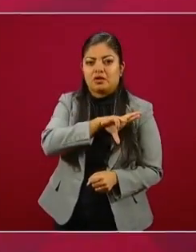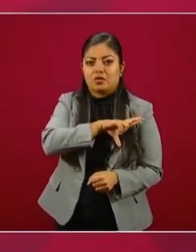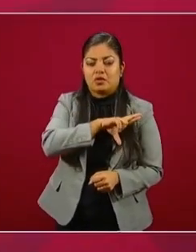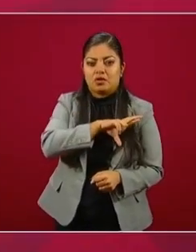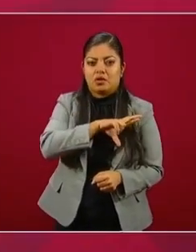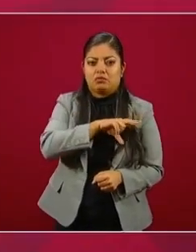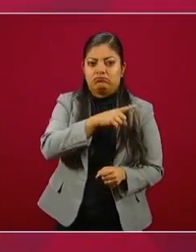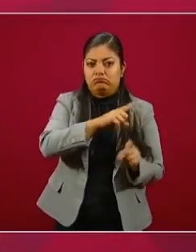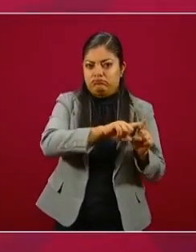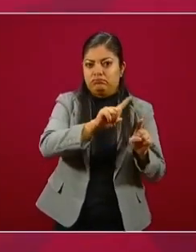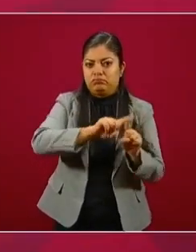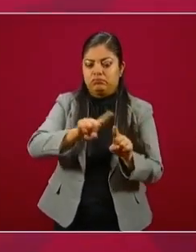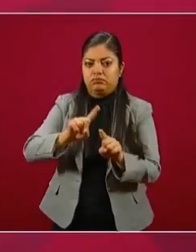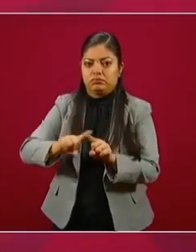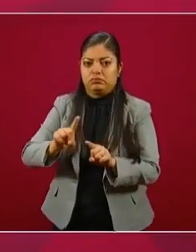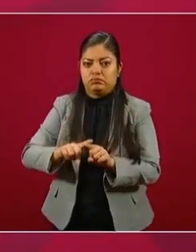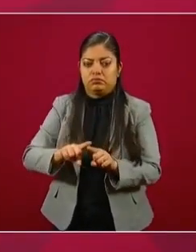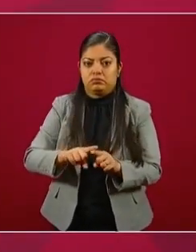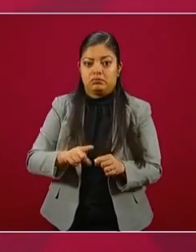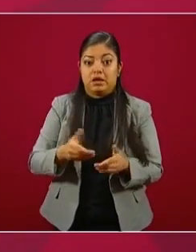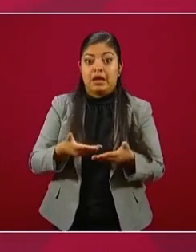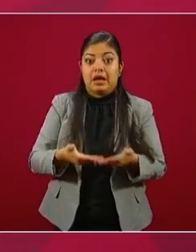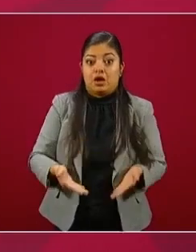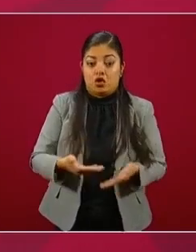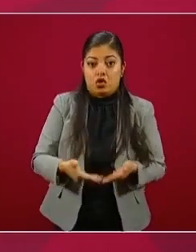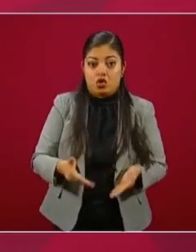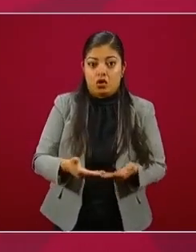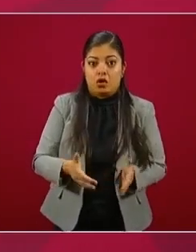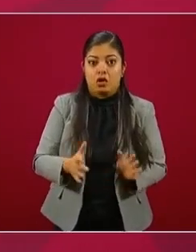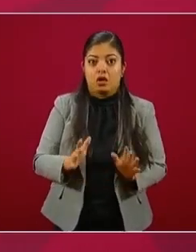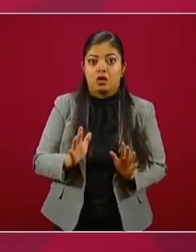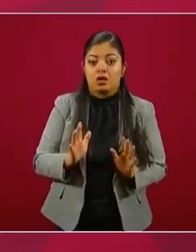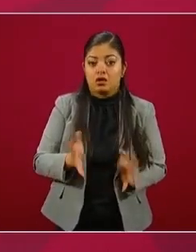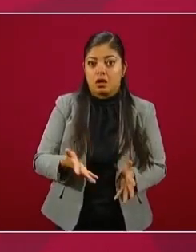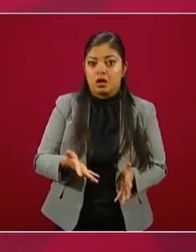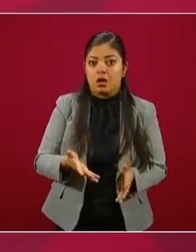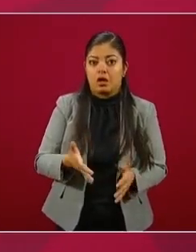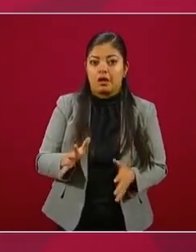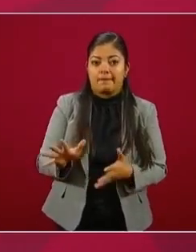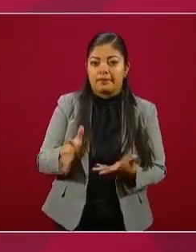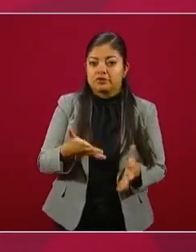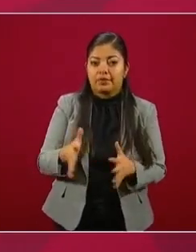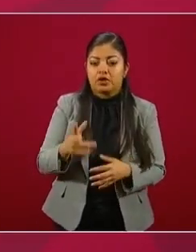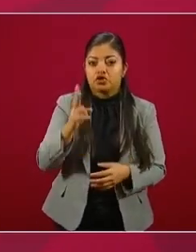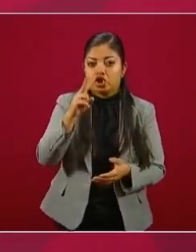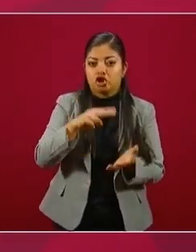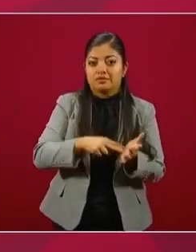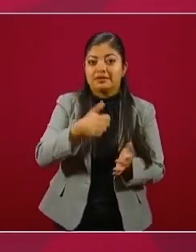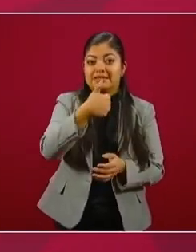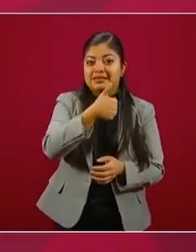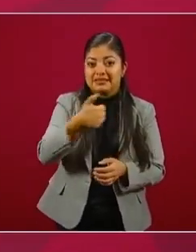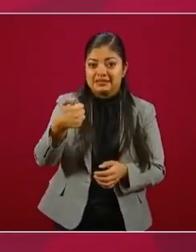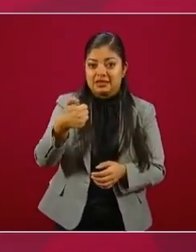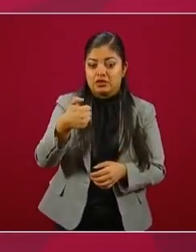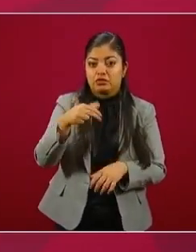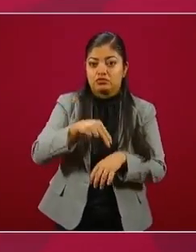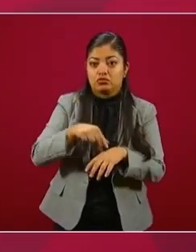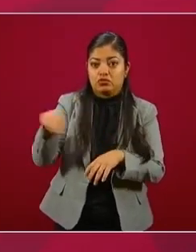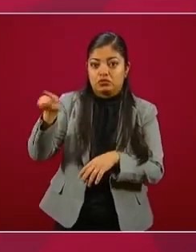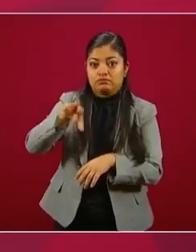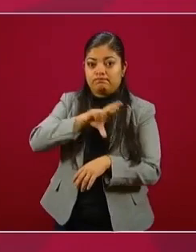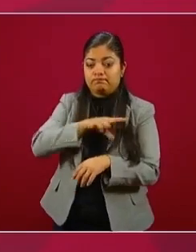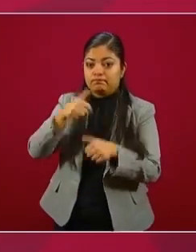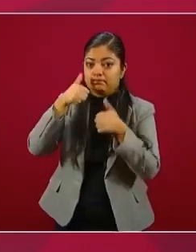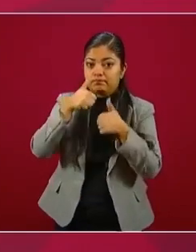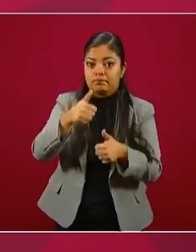Hospitales Privados. A la fecha ya son más de 2.600 pacientes que han atendido en